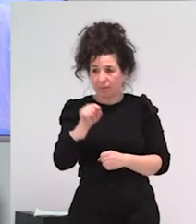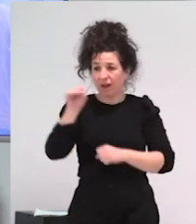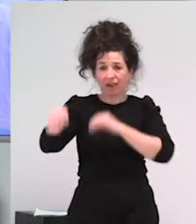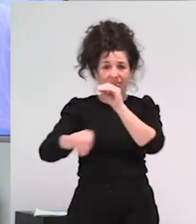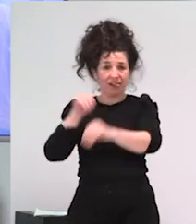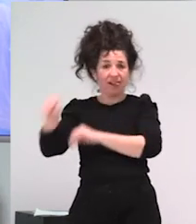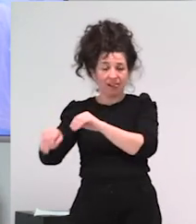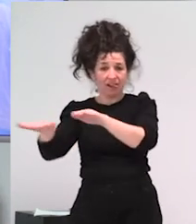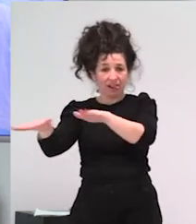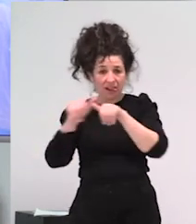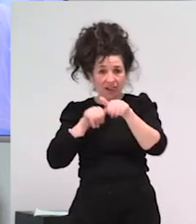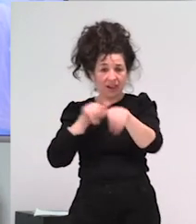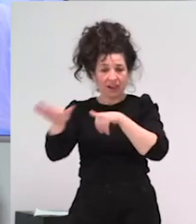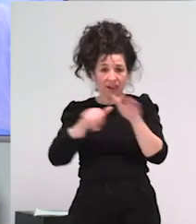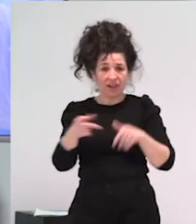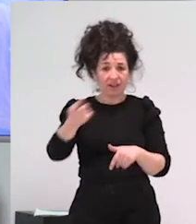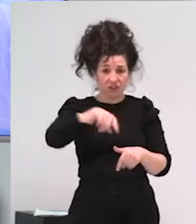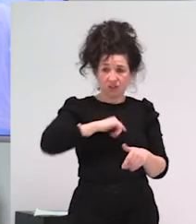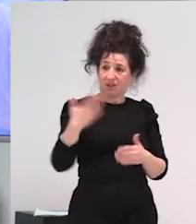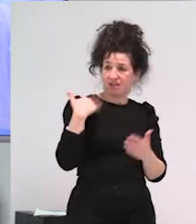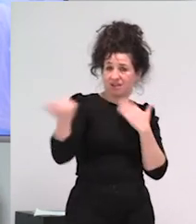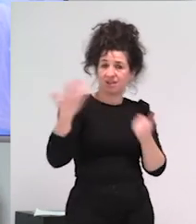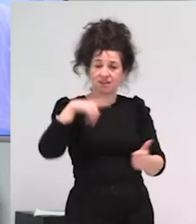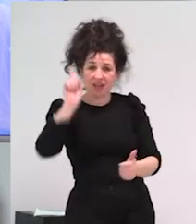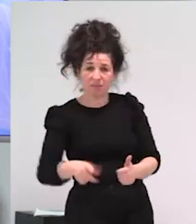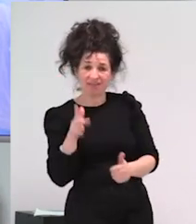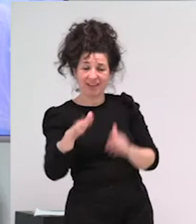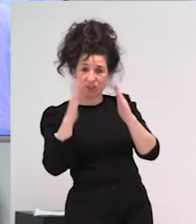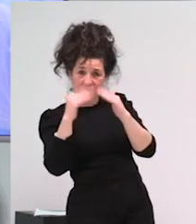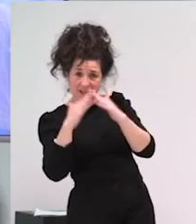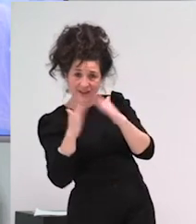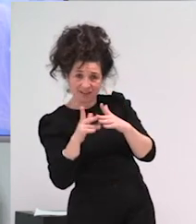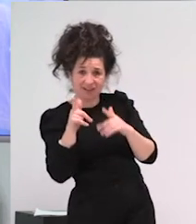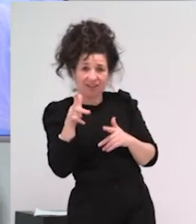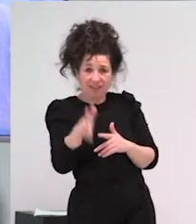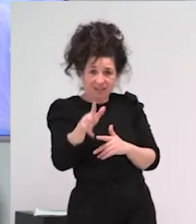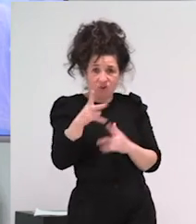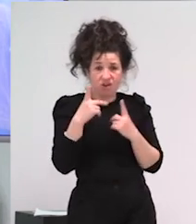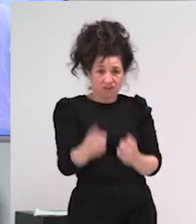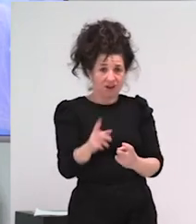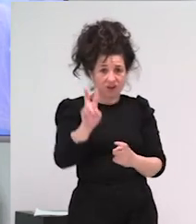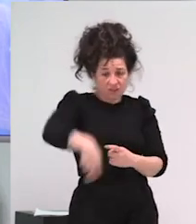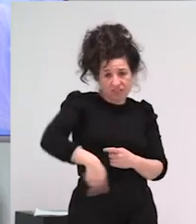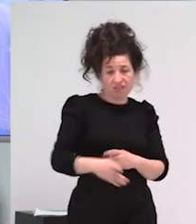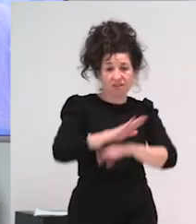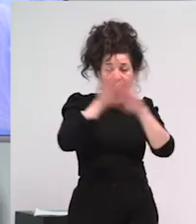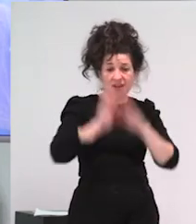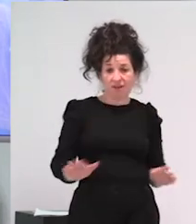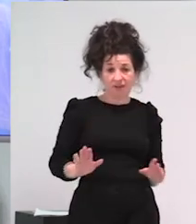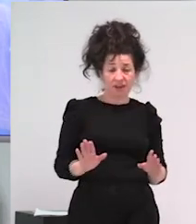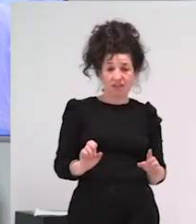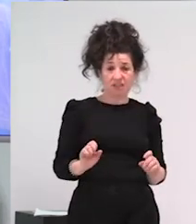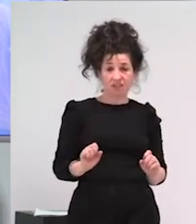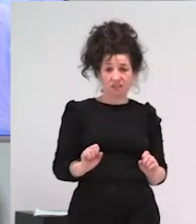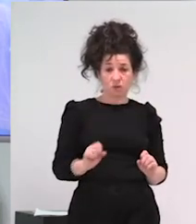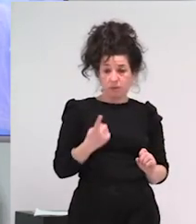nos interpelan cuando están hablando de que el derecho a la vivienda es necesario y es un derecho, y que al final no deja de ser un primer cuerpo